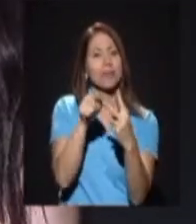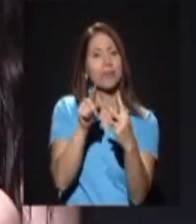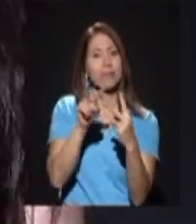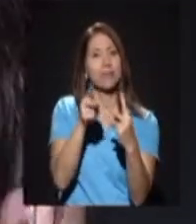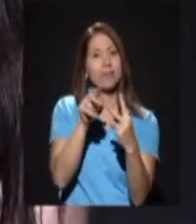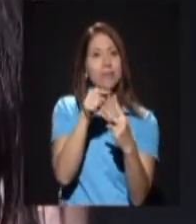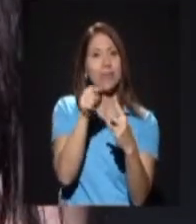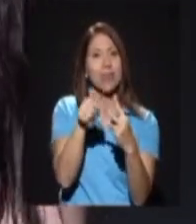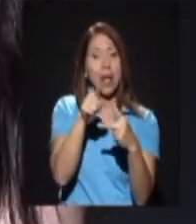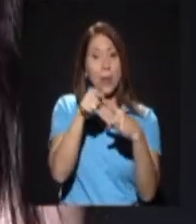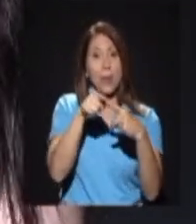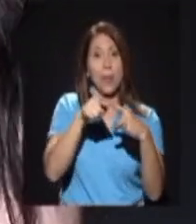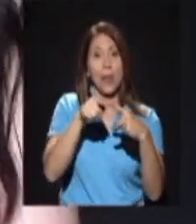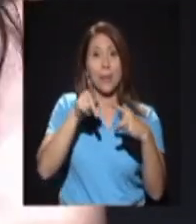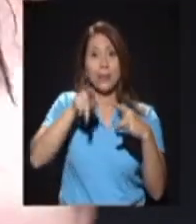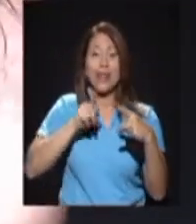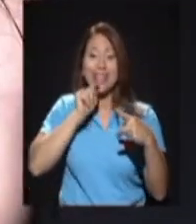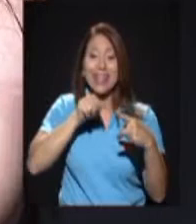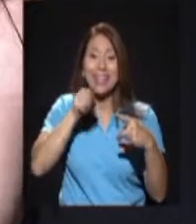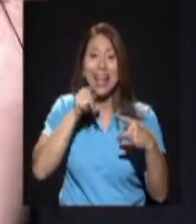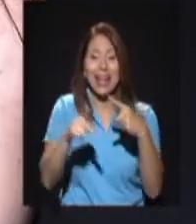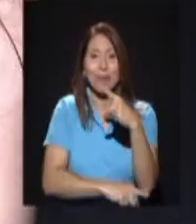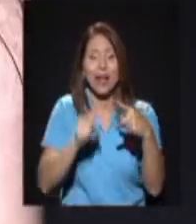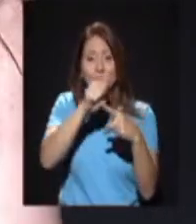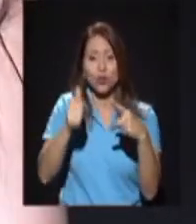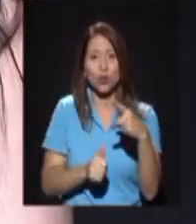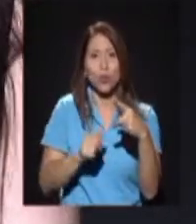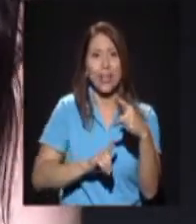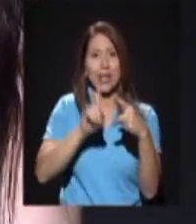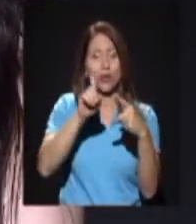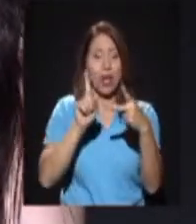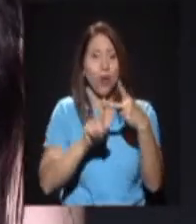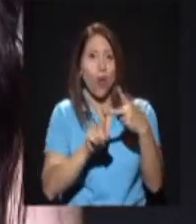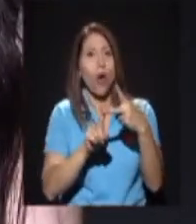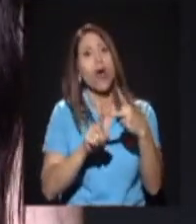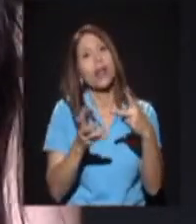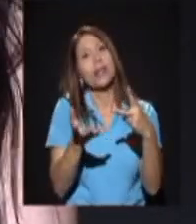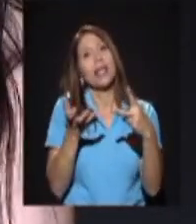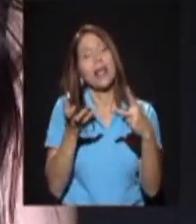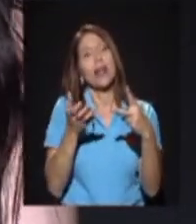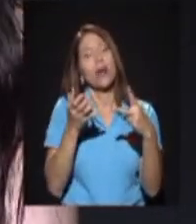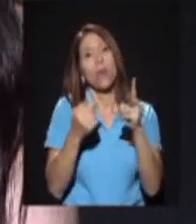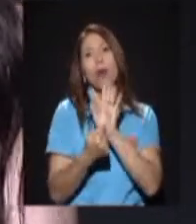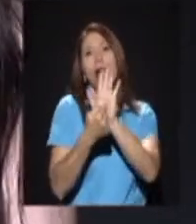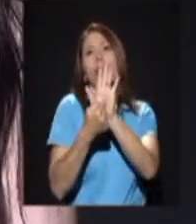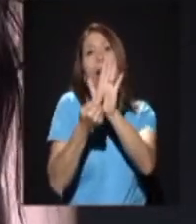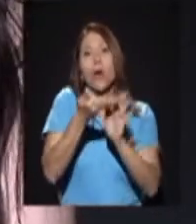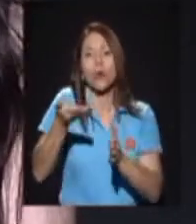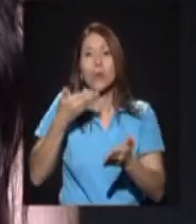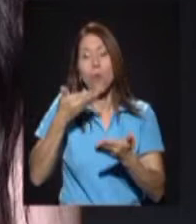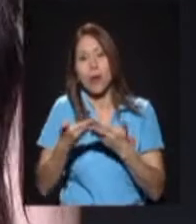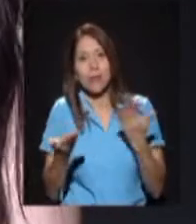critican que el país es subdesarrollado y por otro lado los que intentan exaltar todas las virtudes que a veces son también, hay